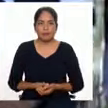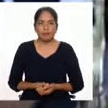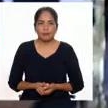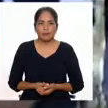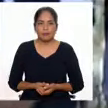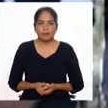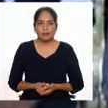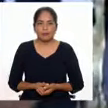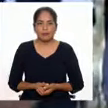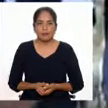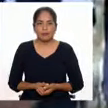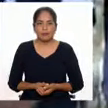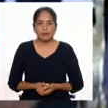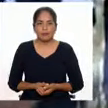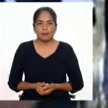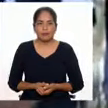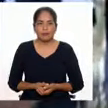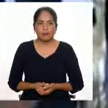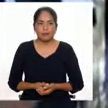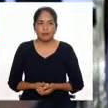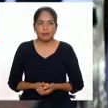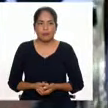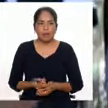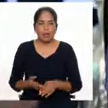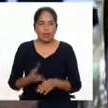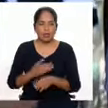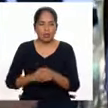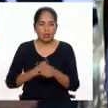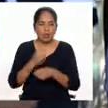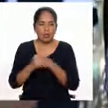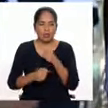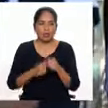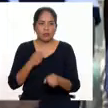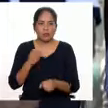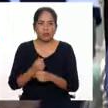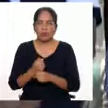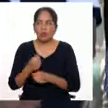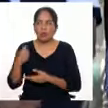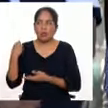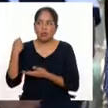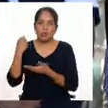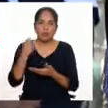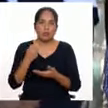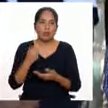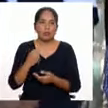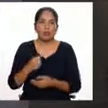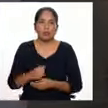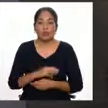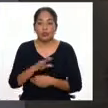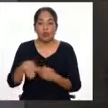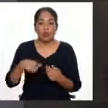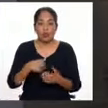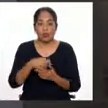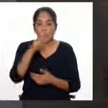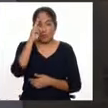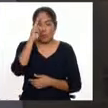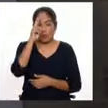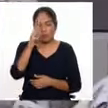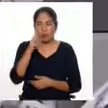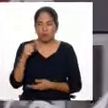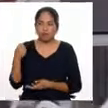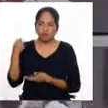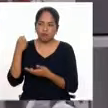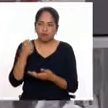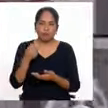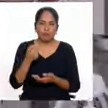Años. No es justo que el dinero de todos los peruanos, a través